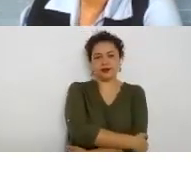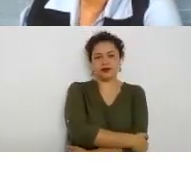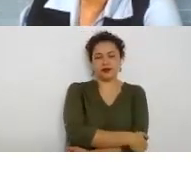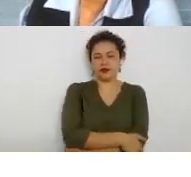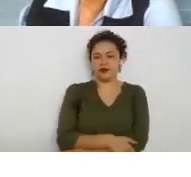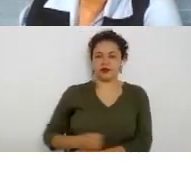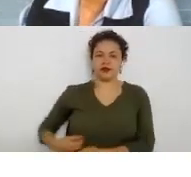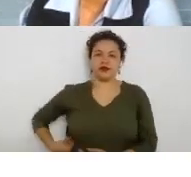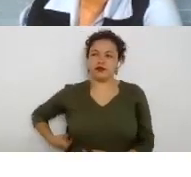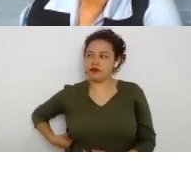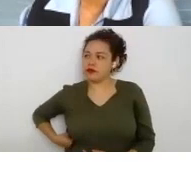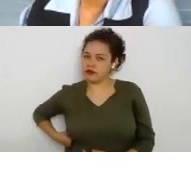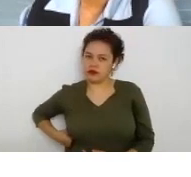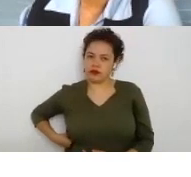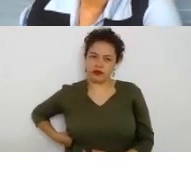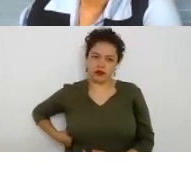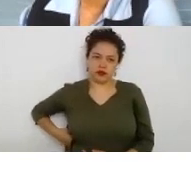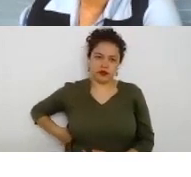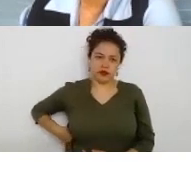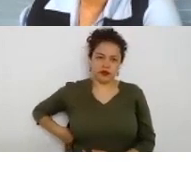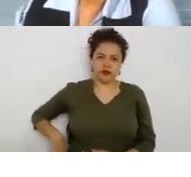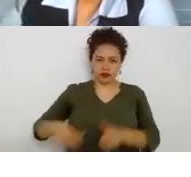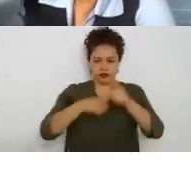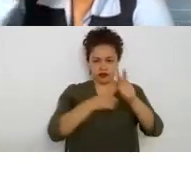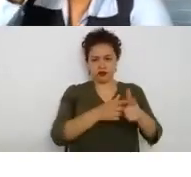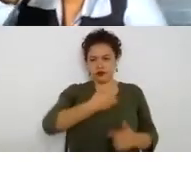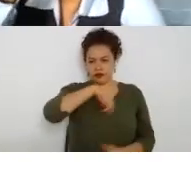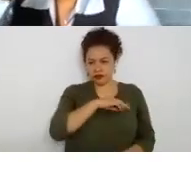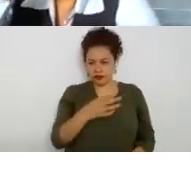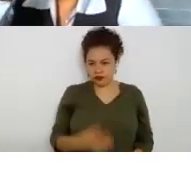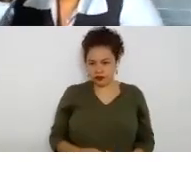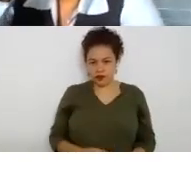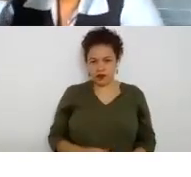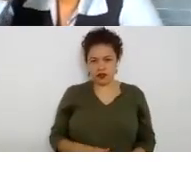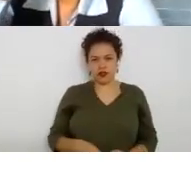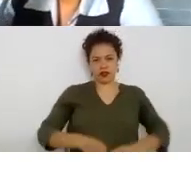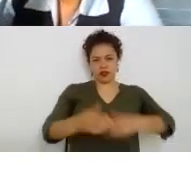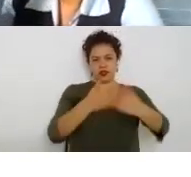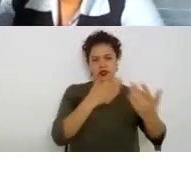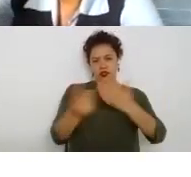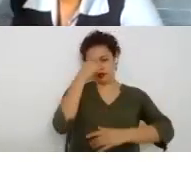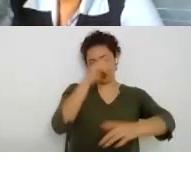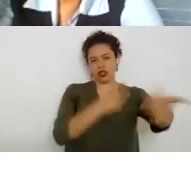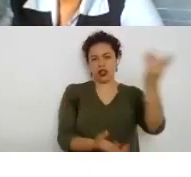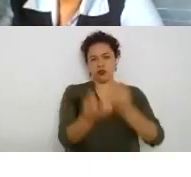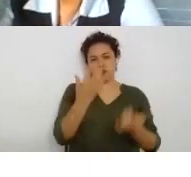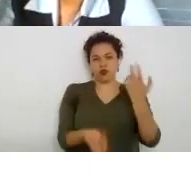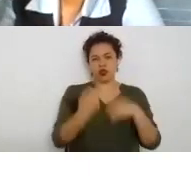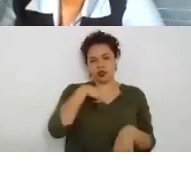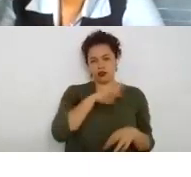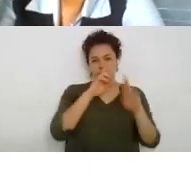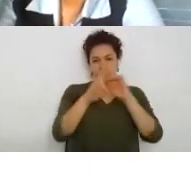Bien, continuemos. Ahora bien, ¿cómo nosotros podemos actuar ante una quemadura